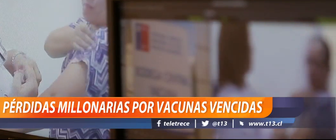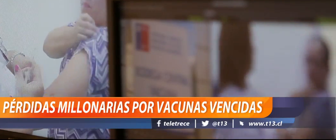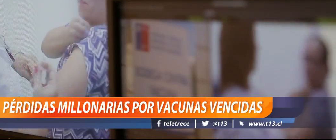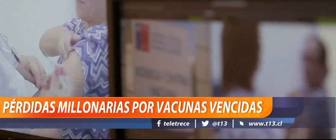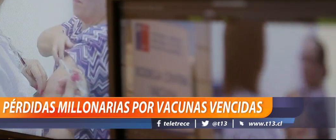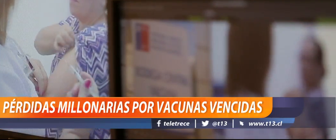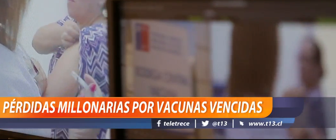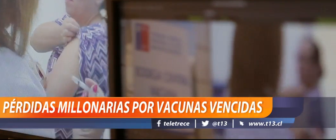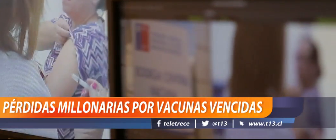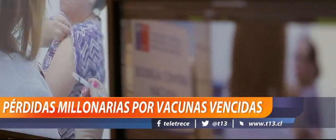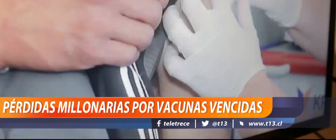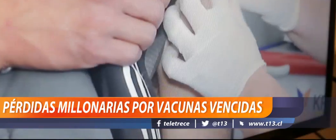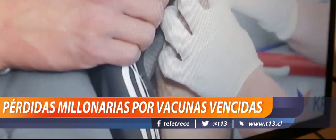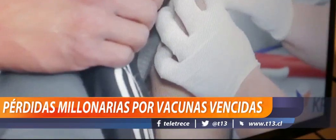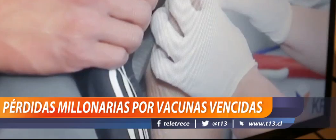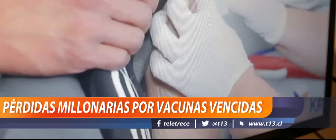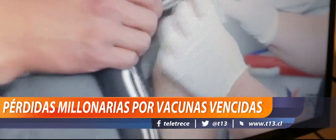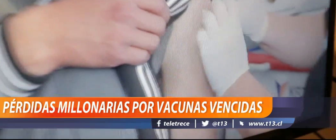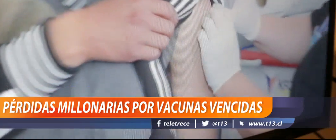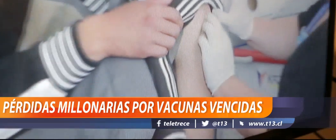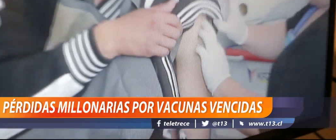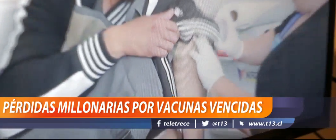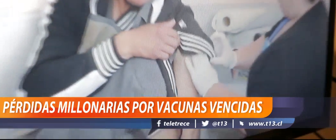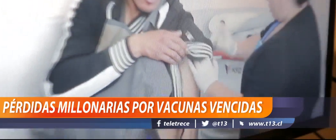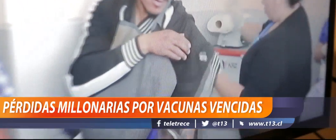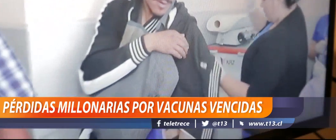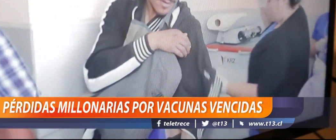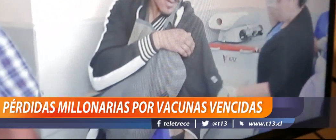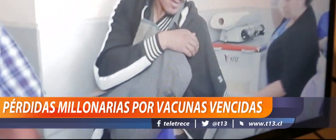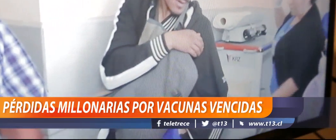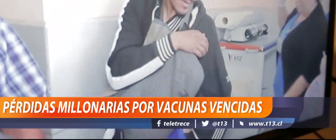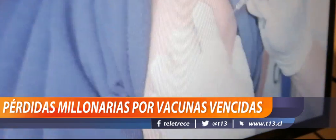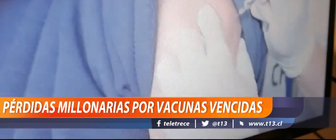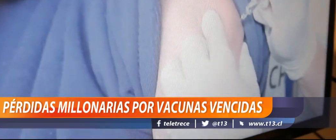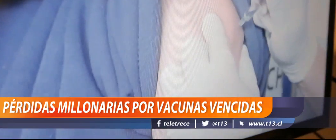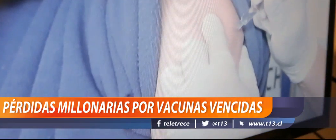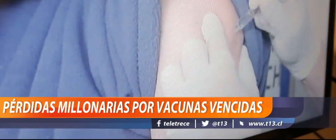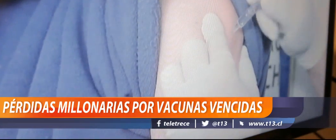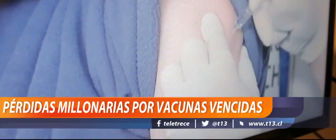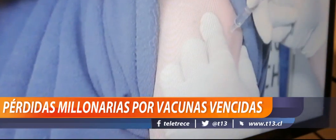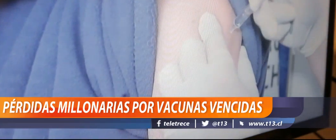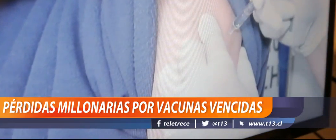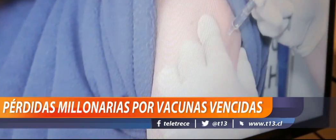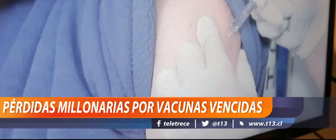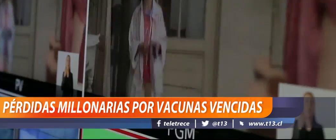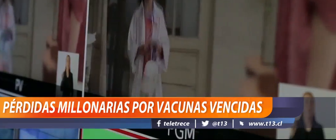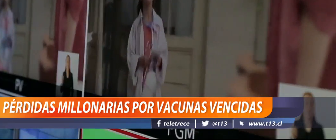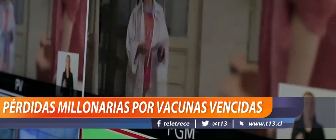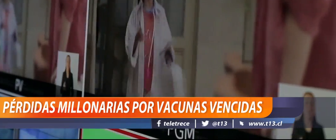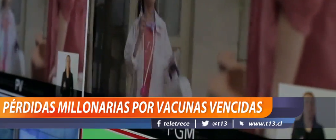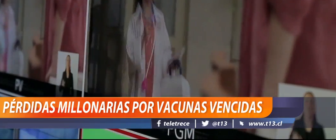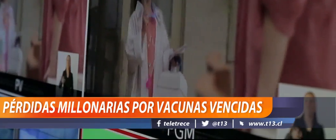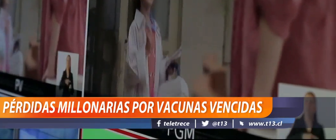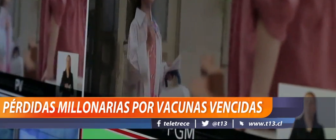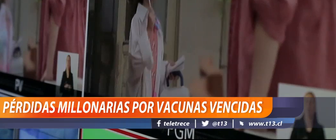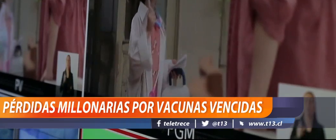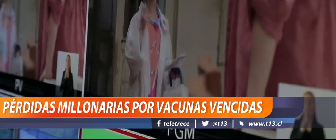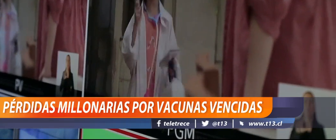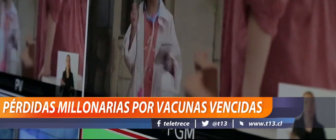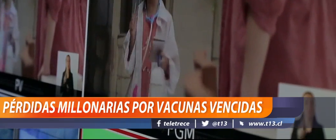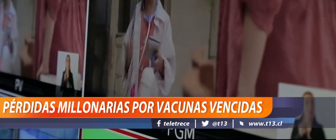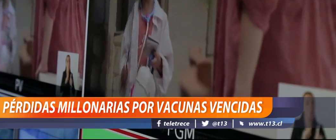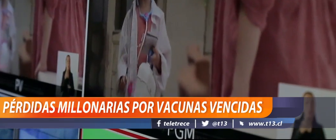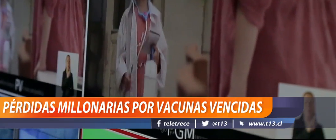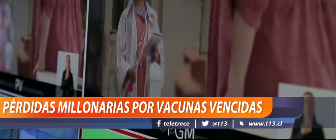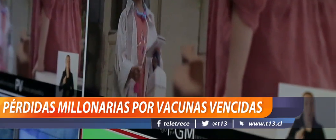importancia de la vacunación. Ocurre con la influenza al inicio del año, y así los llamados se pueden replicar, cuando la premisa es